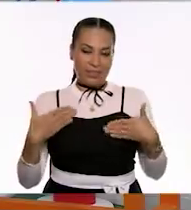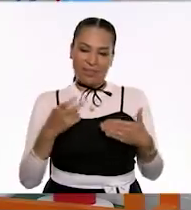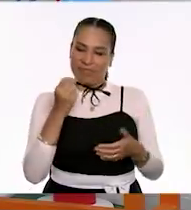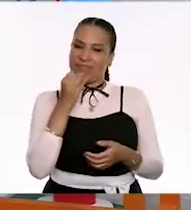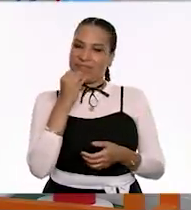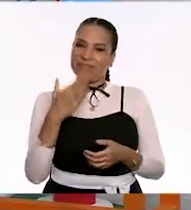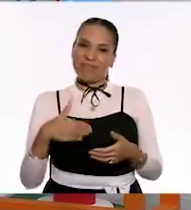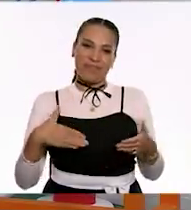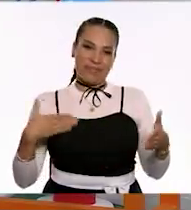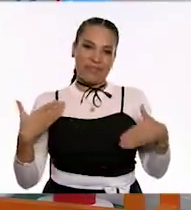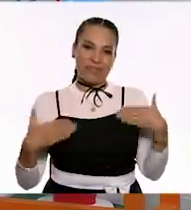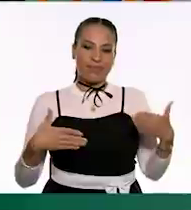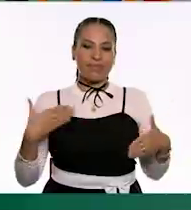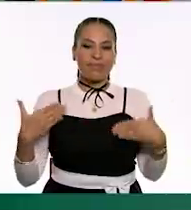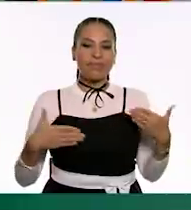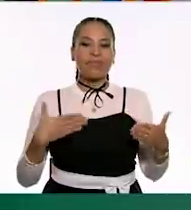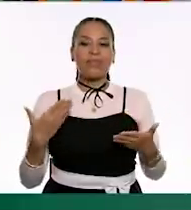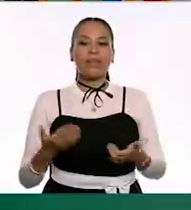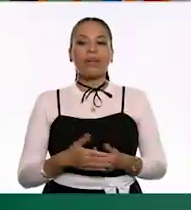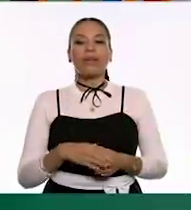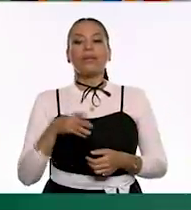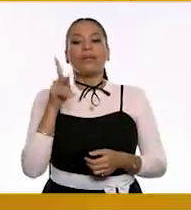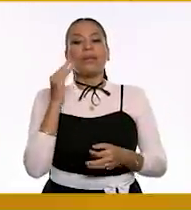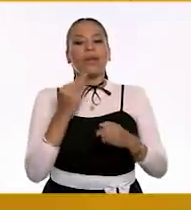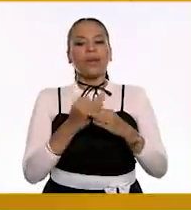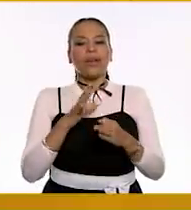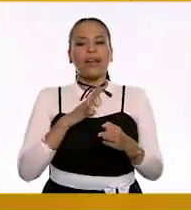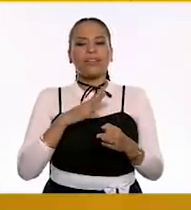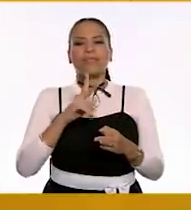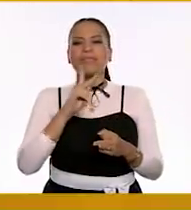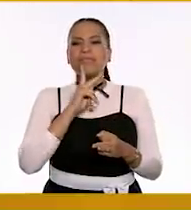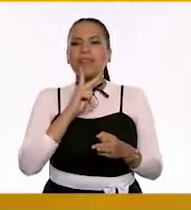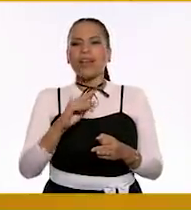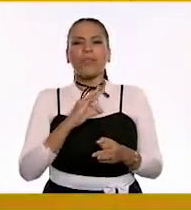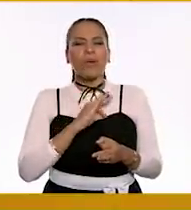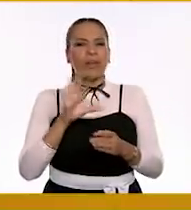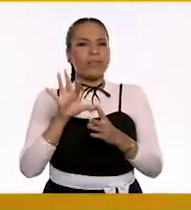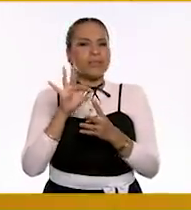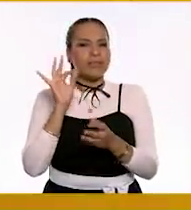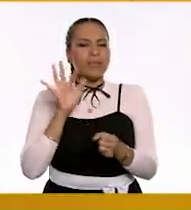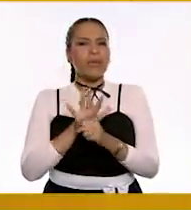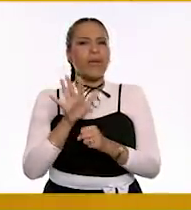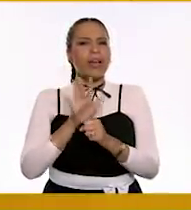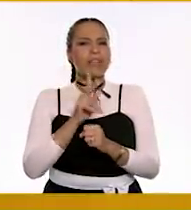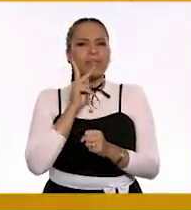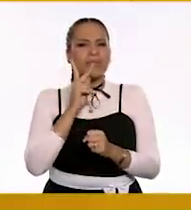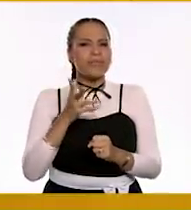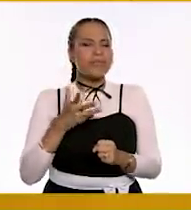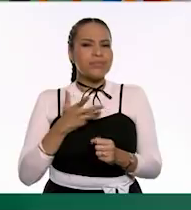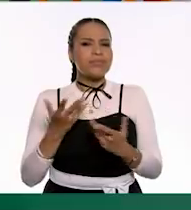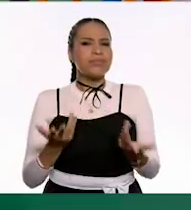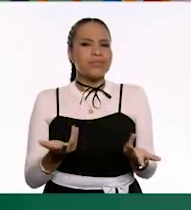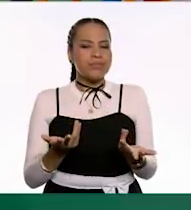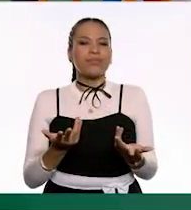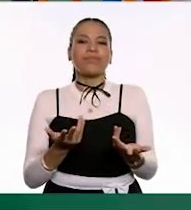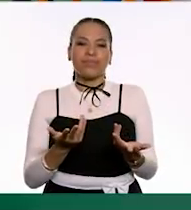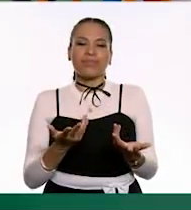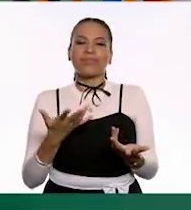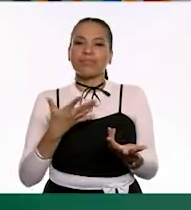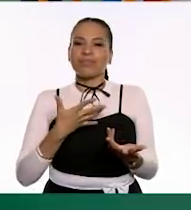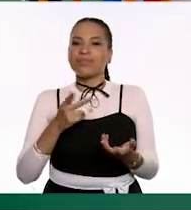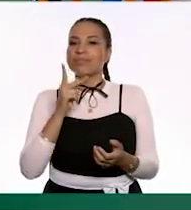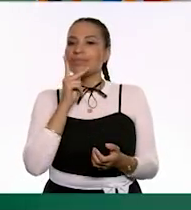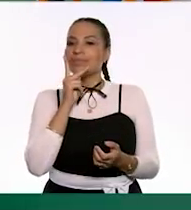padre, ¿no? La alegría. Sí, la alegría. Uh-huh. Bueno, pero aquí tenemos unas palabras, ¿no? Que podemos escoger. A ver, ¿qué palabras hay, Alandinos? No, bueno, mira, tenemos